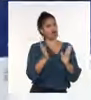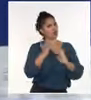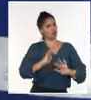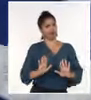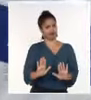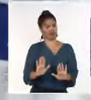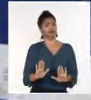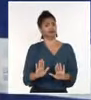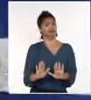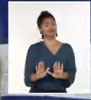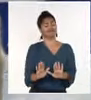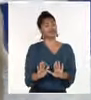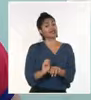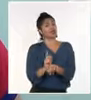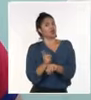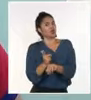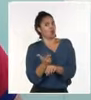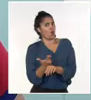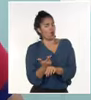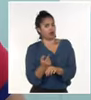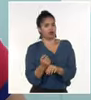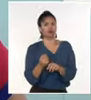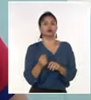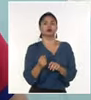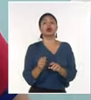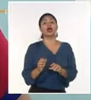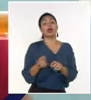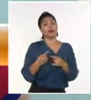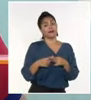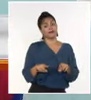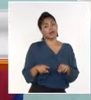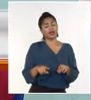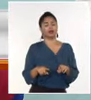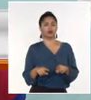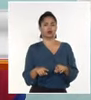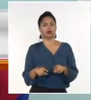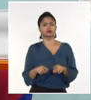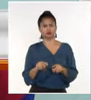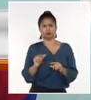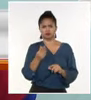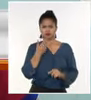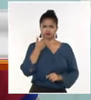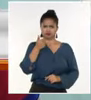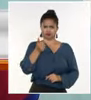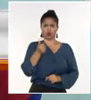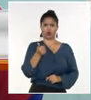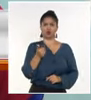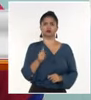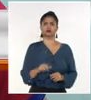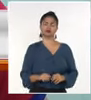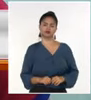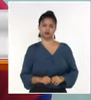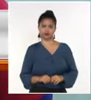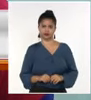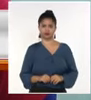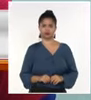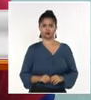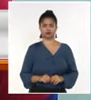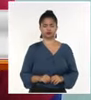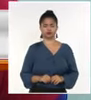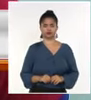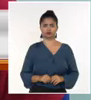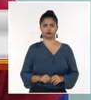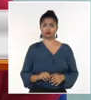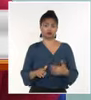ya que va en ascenso la mejoría de mi lesión. Tuve una lesión en el ligamento colateral medial y tuve